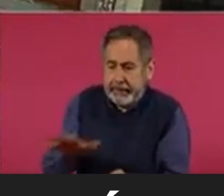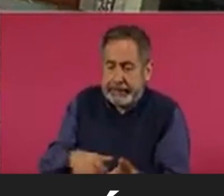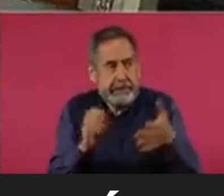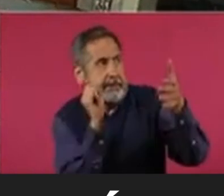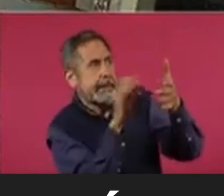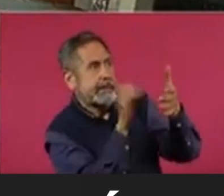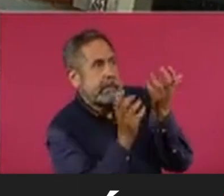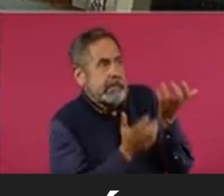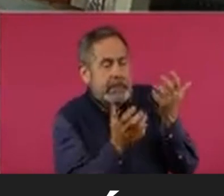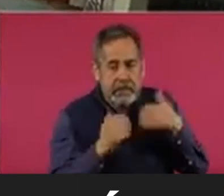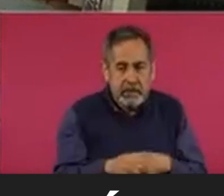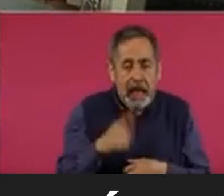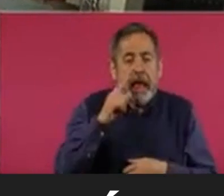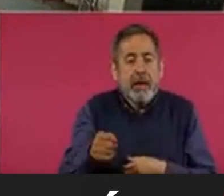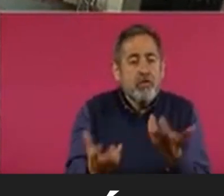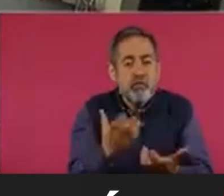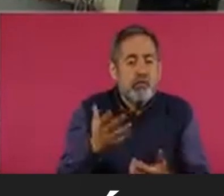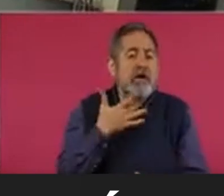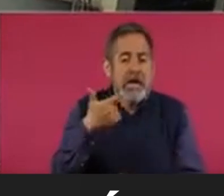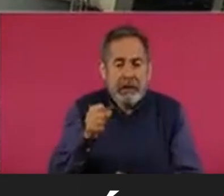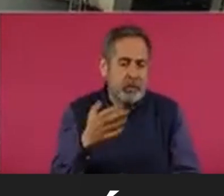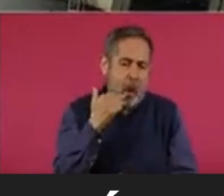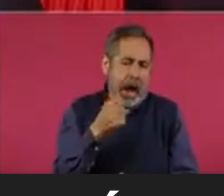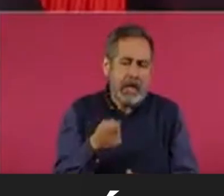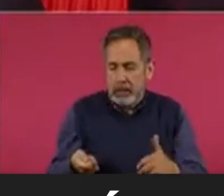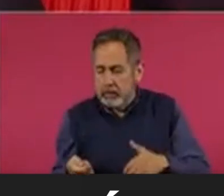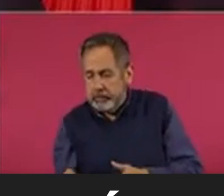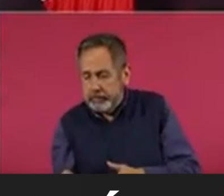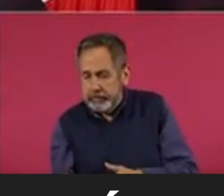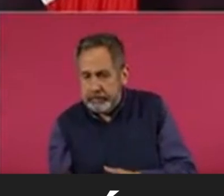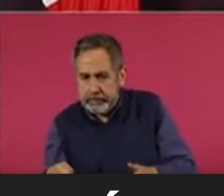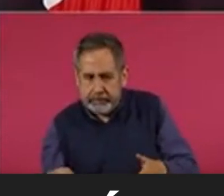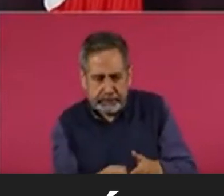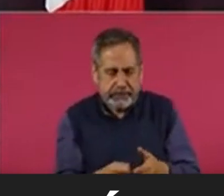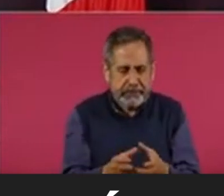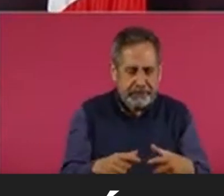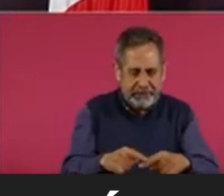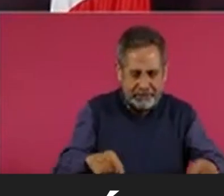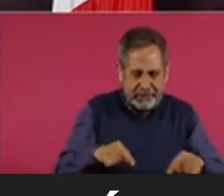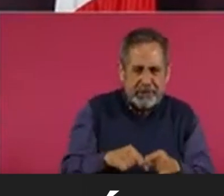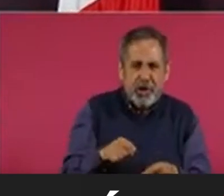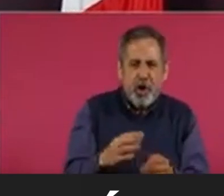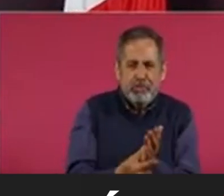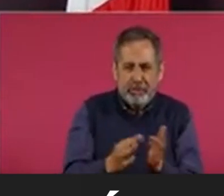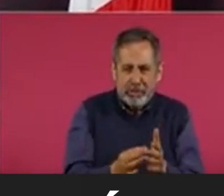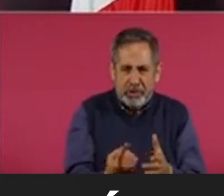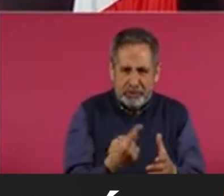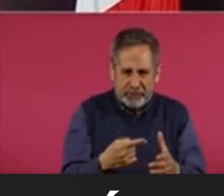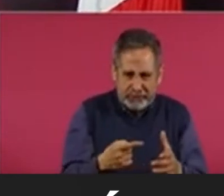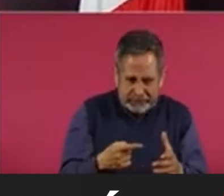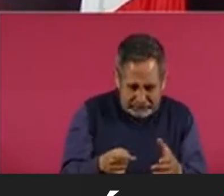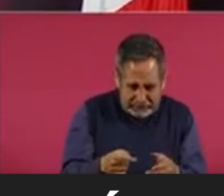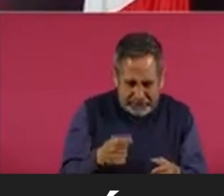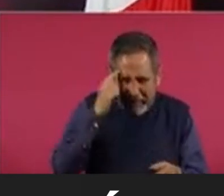parrillita eléctrica de ese de barro y del alambrito, y ahí componiendo